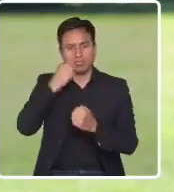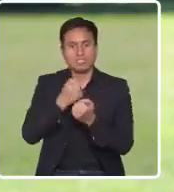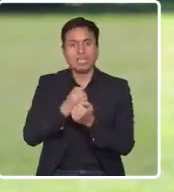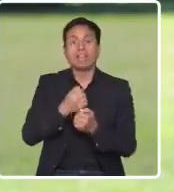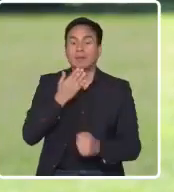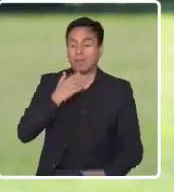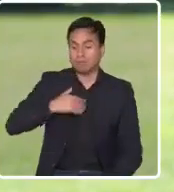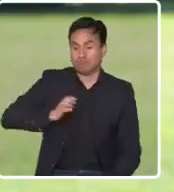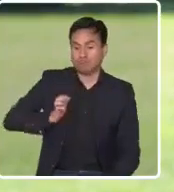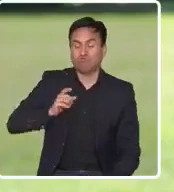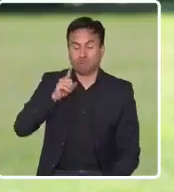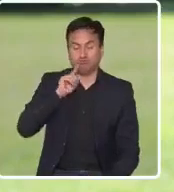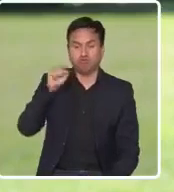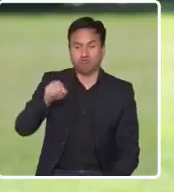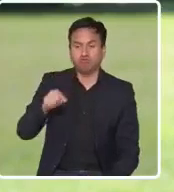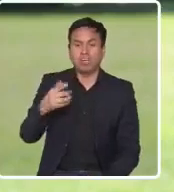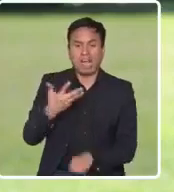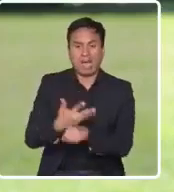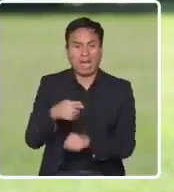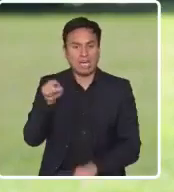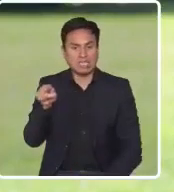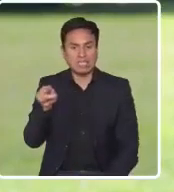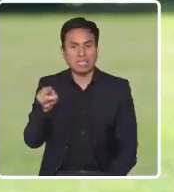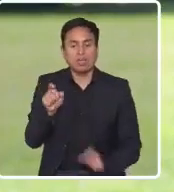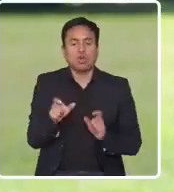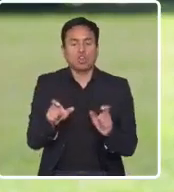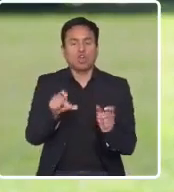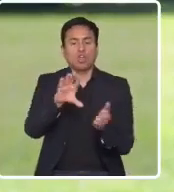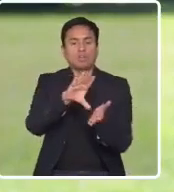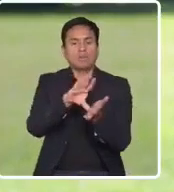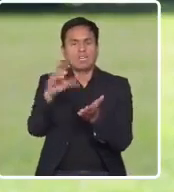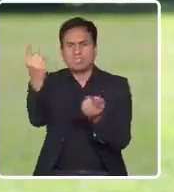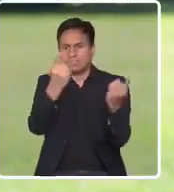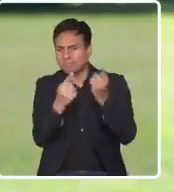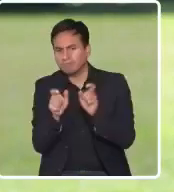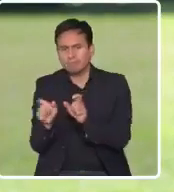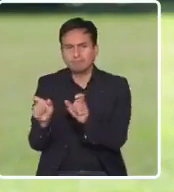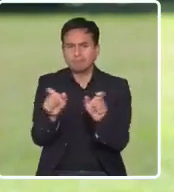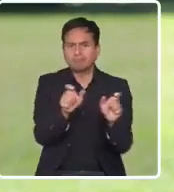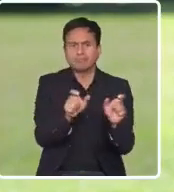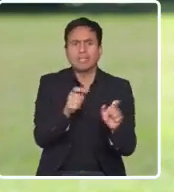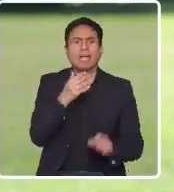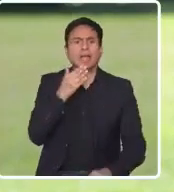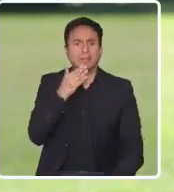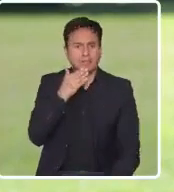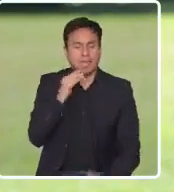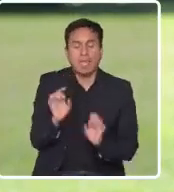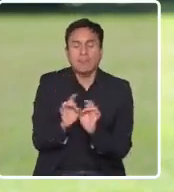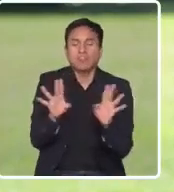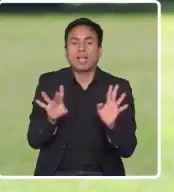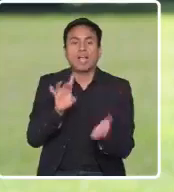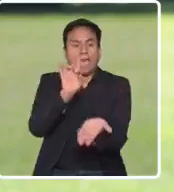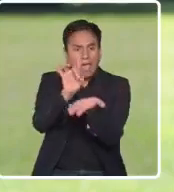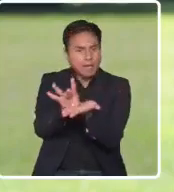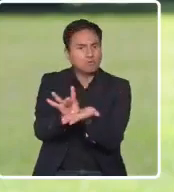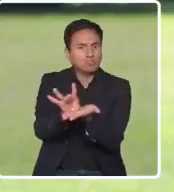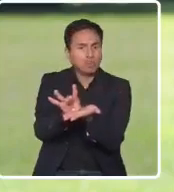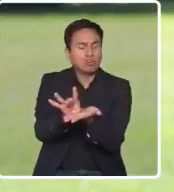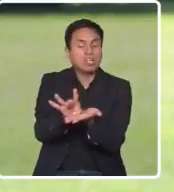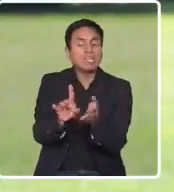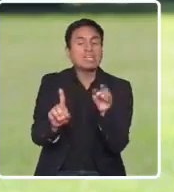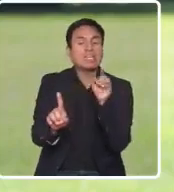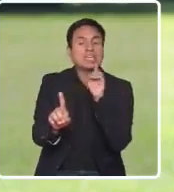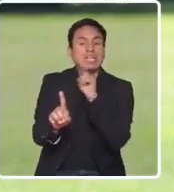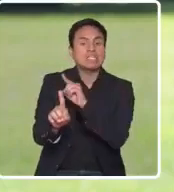de Investigaciones, que también está aquí presente, para el control migratorio y la eventual expulsión de quienes